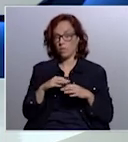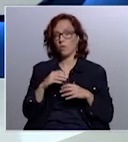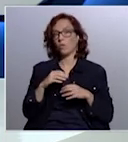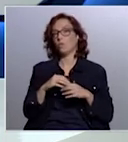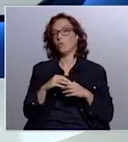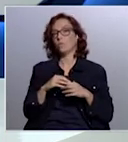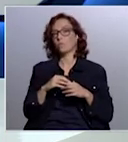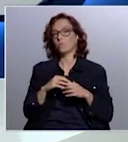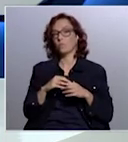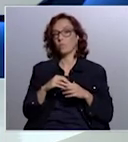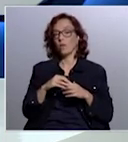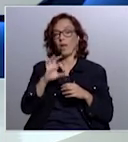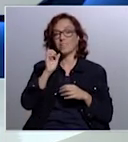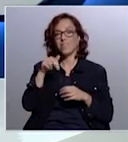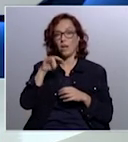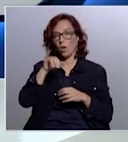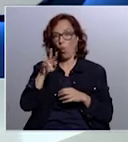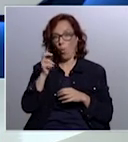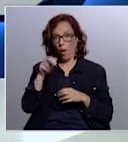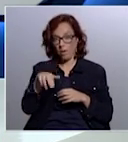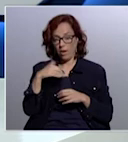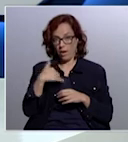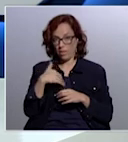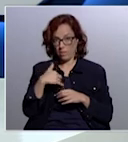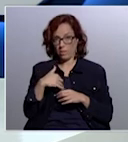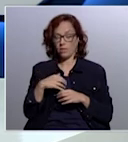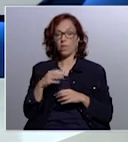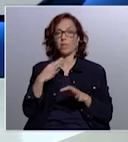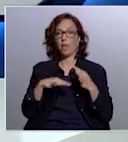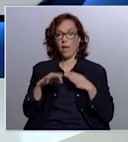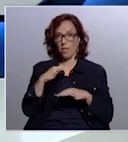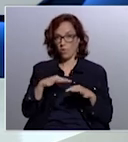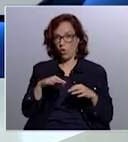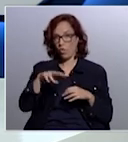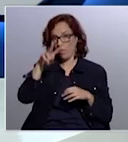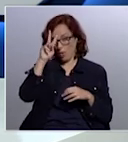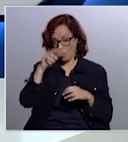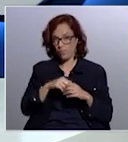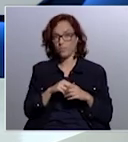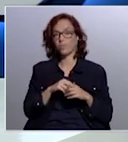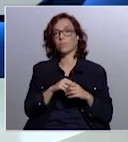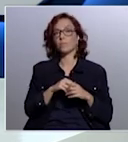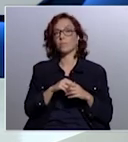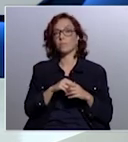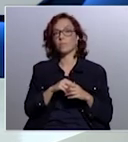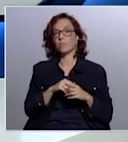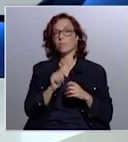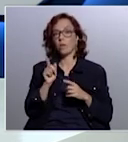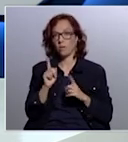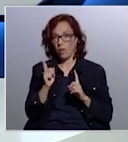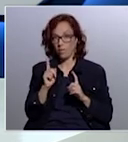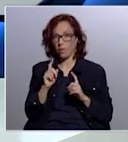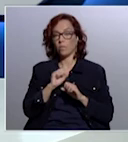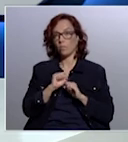de san juan en argentina y como es internacional de perú en lima y con ellos bajamos los cassette y es